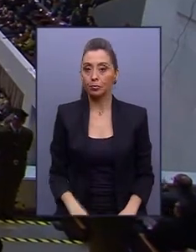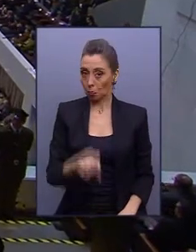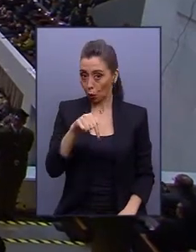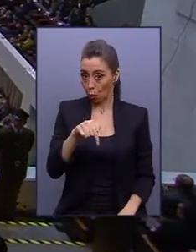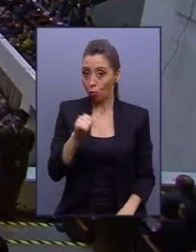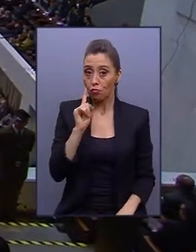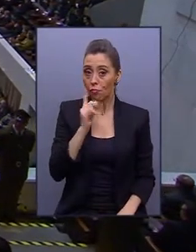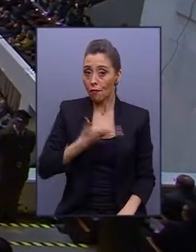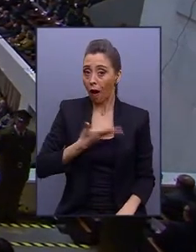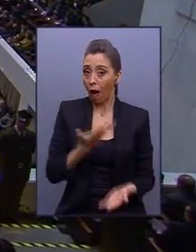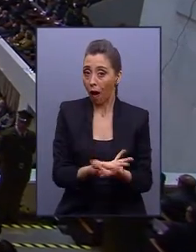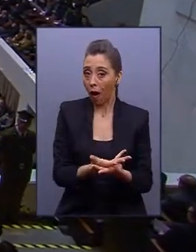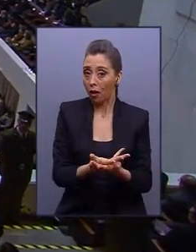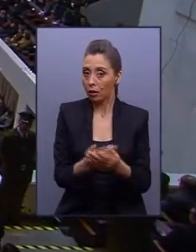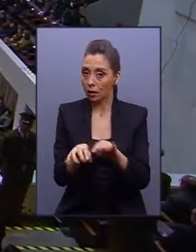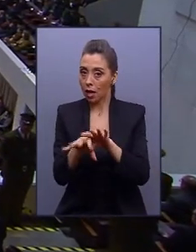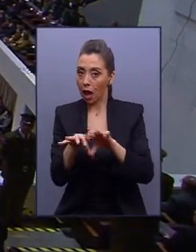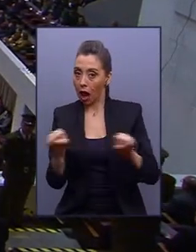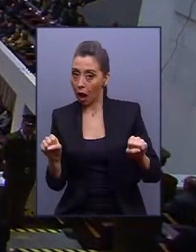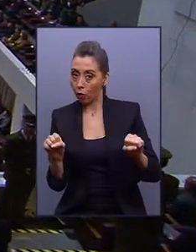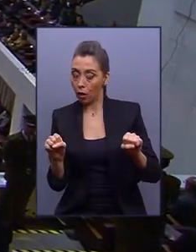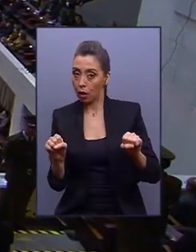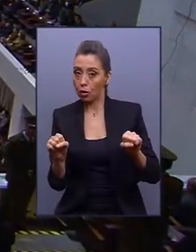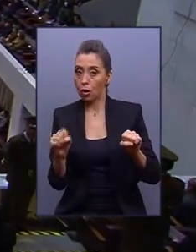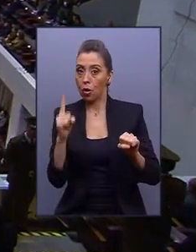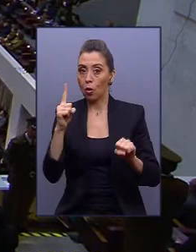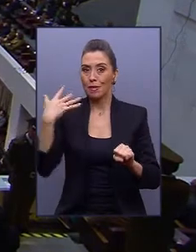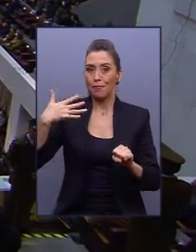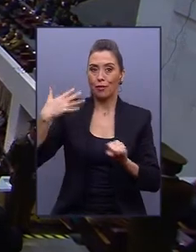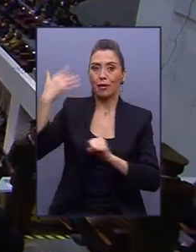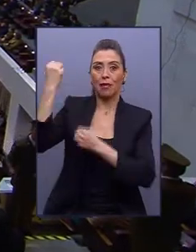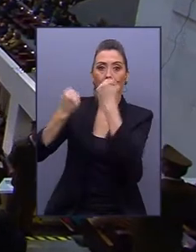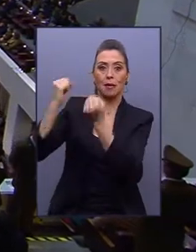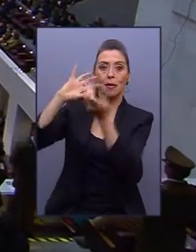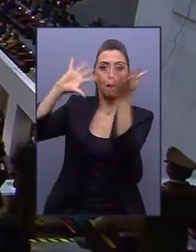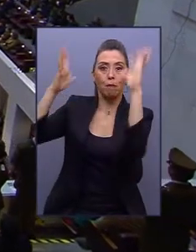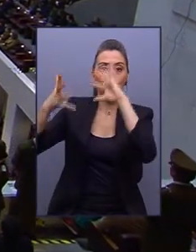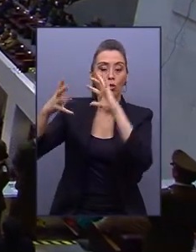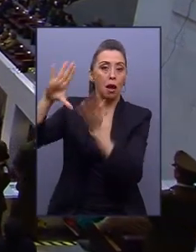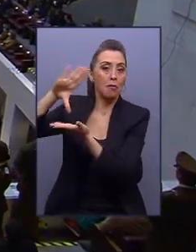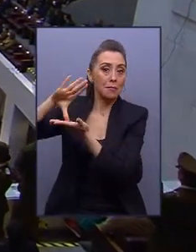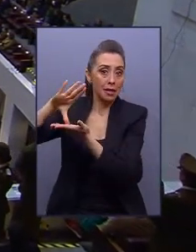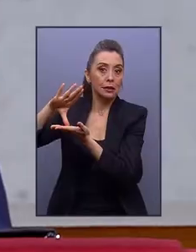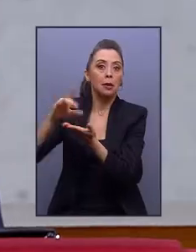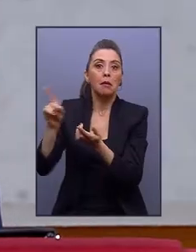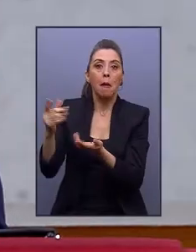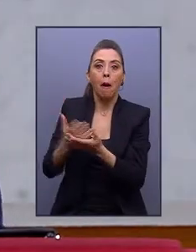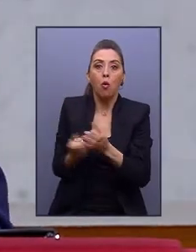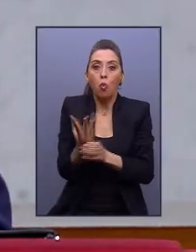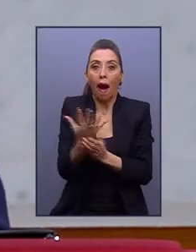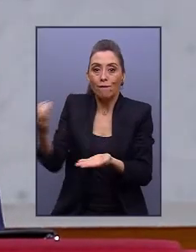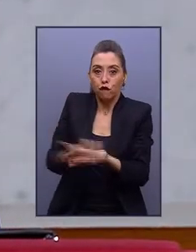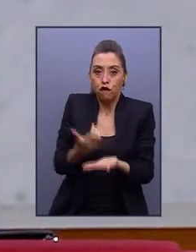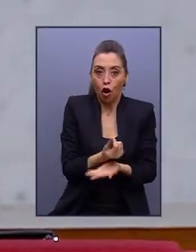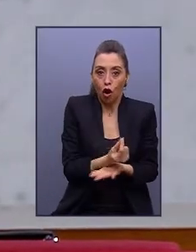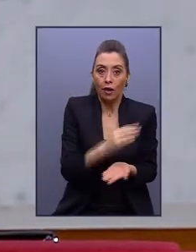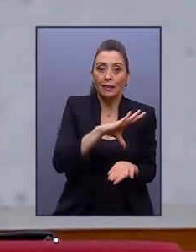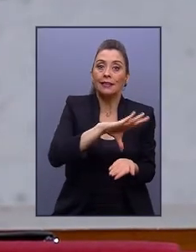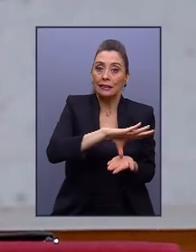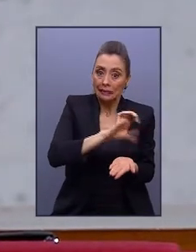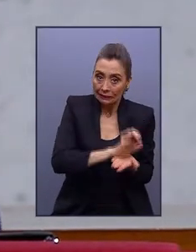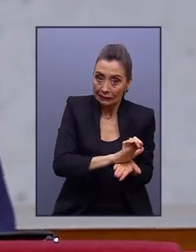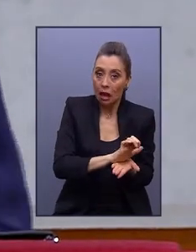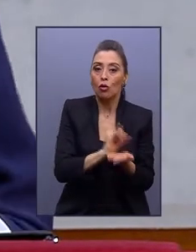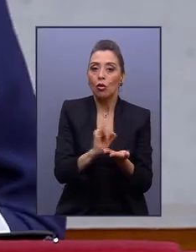Hoy tenemos un acuerdo con uno de los mayores actores mundiales que implica nuevos ingresos para el Estado y un excelente acuerdo con las